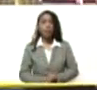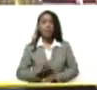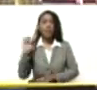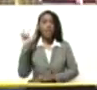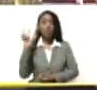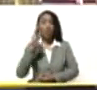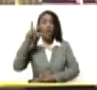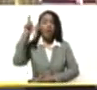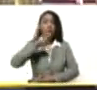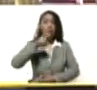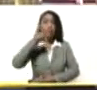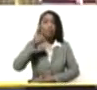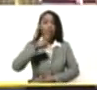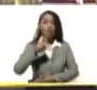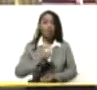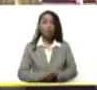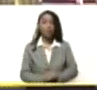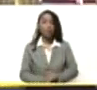Venezuela necesita